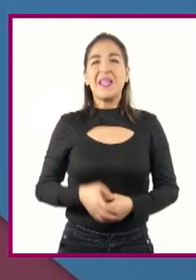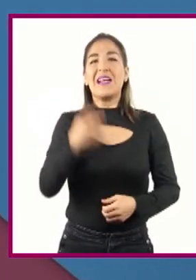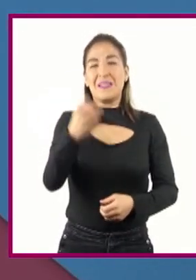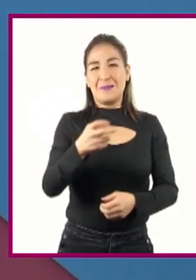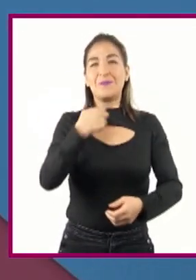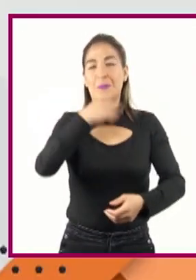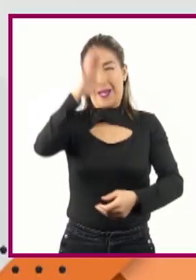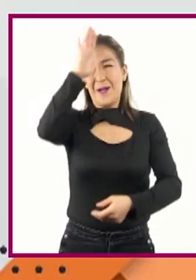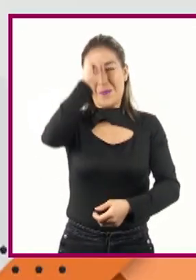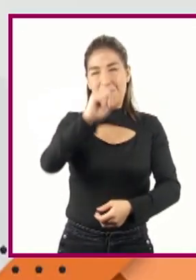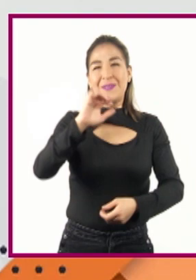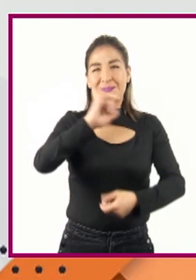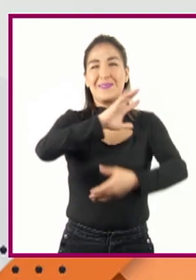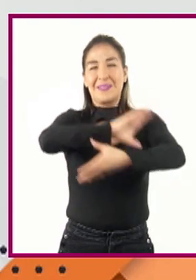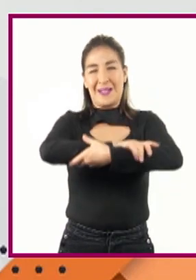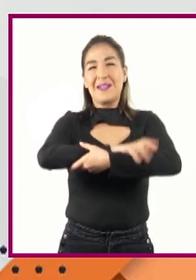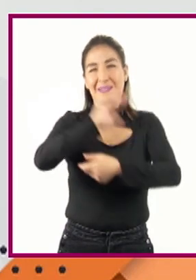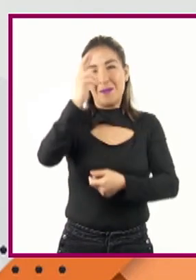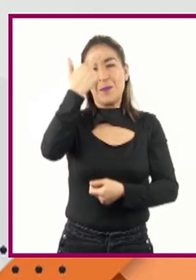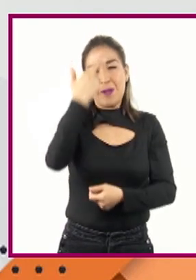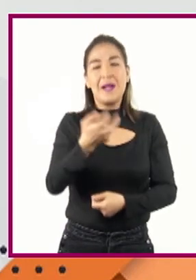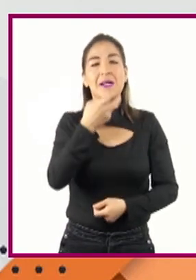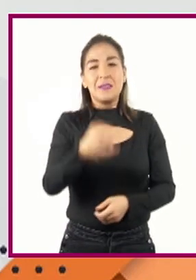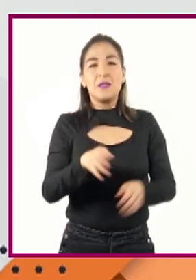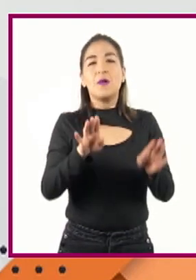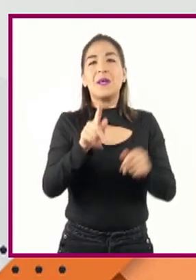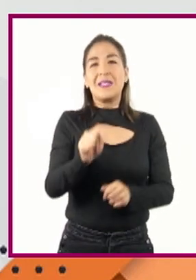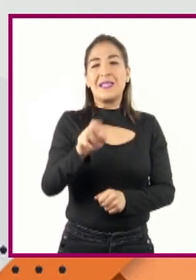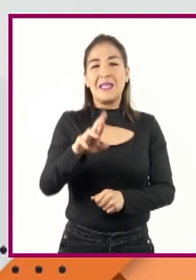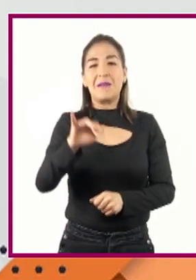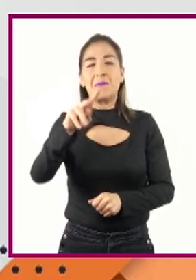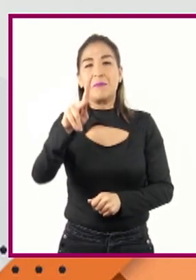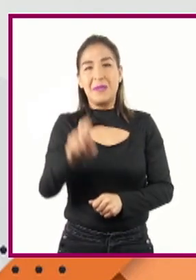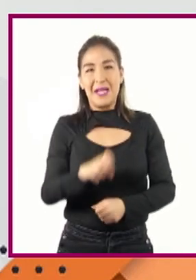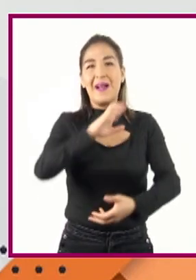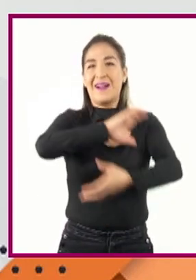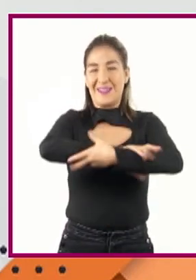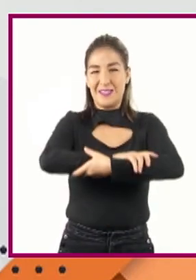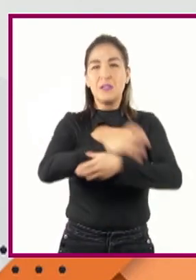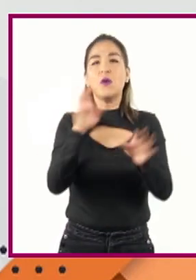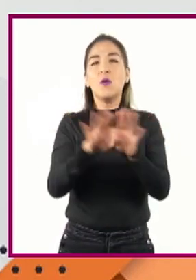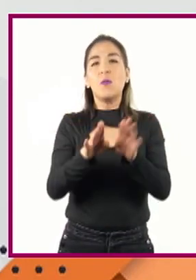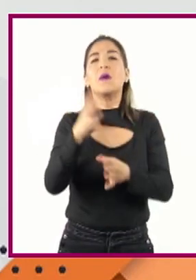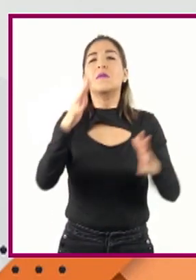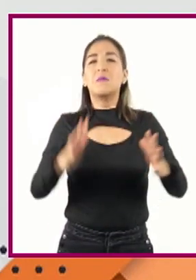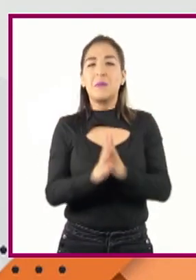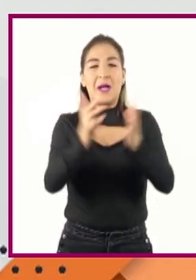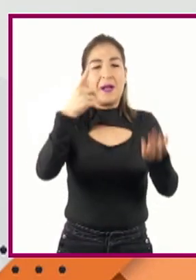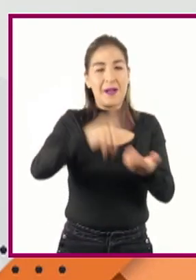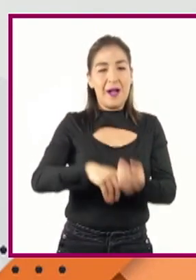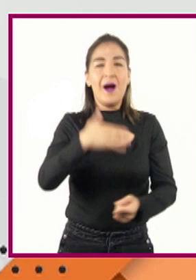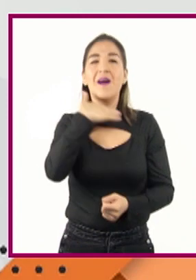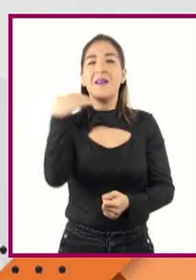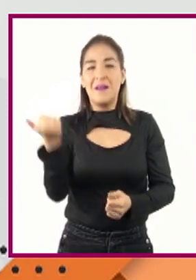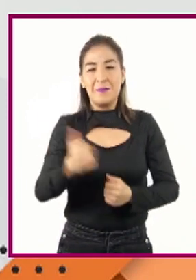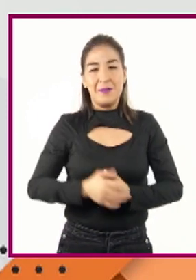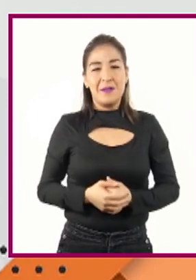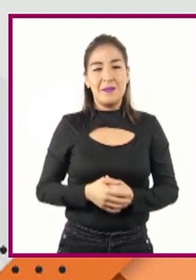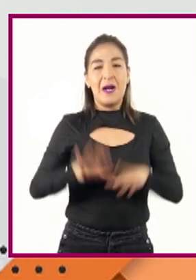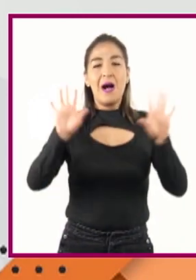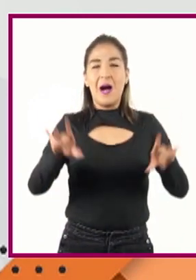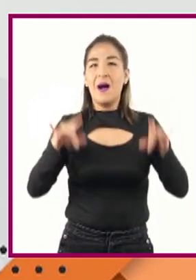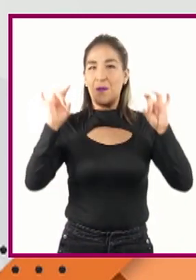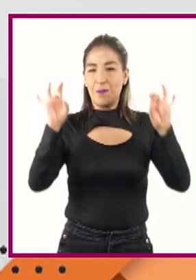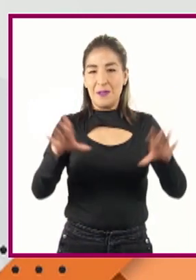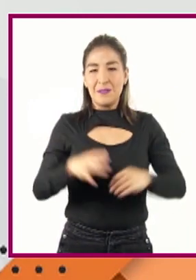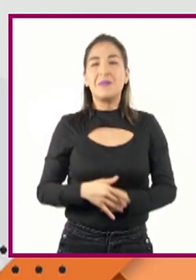sí me acuerdo. Eran la Triple Alianza o potencias centrales, donde participaban Alemania,